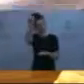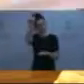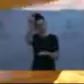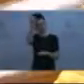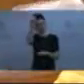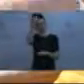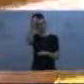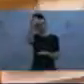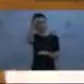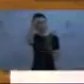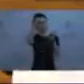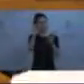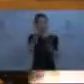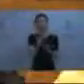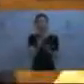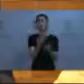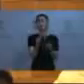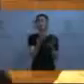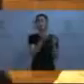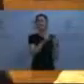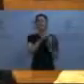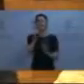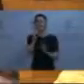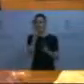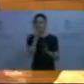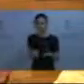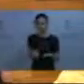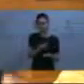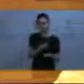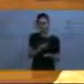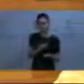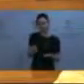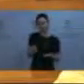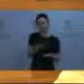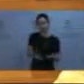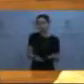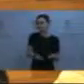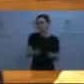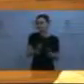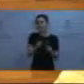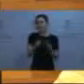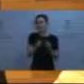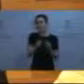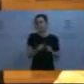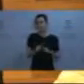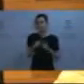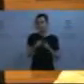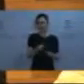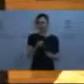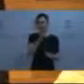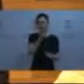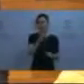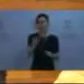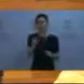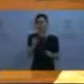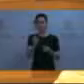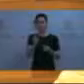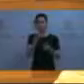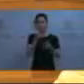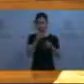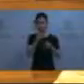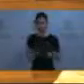de deficiencias, son 62 hojas, yo le he hecho un término medio de unos 50 apuntes, con deficiencias de mucho